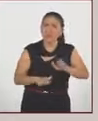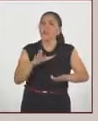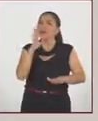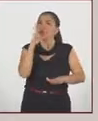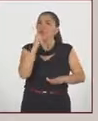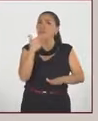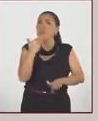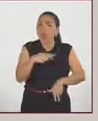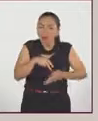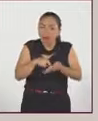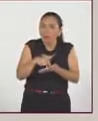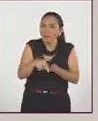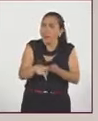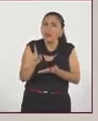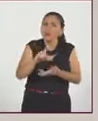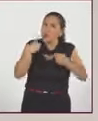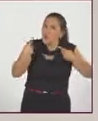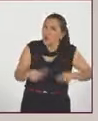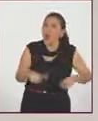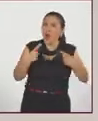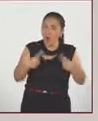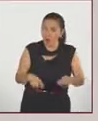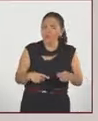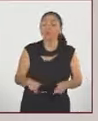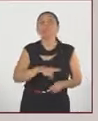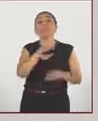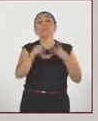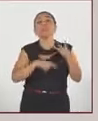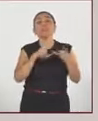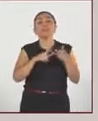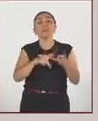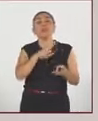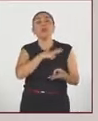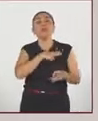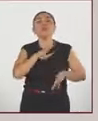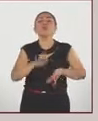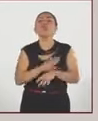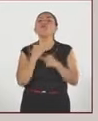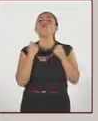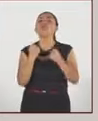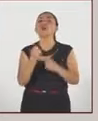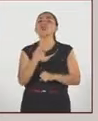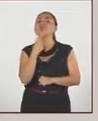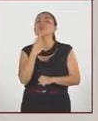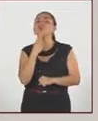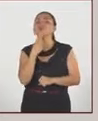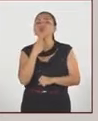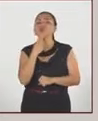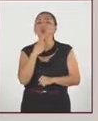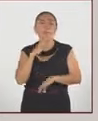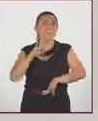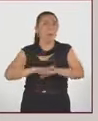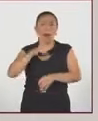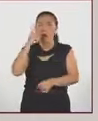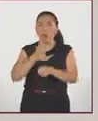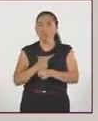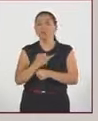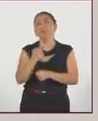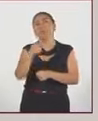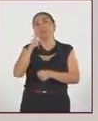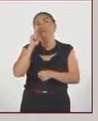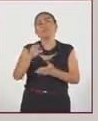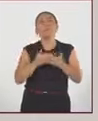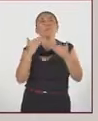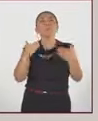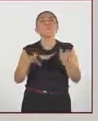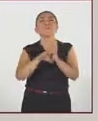la marcha. Y las lesiones por sobreuso. Frecuentemente vemos que ya sea